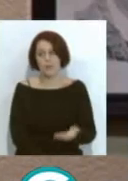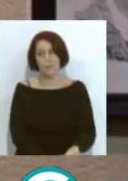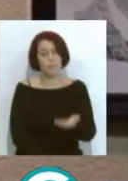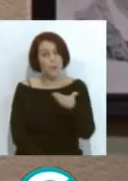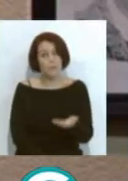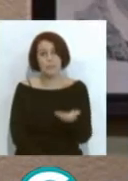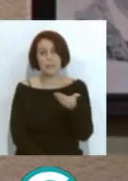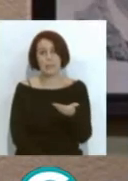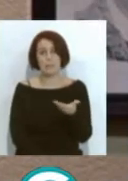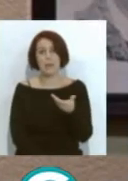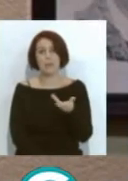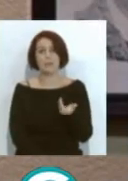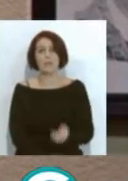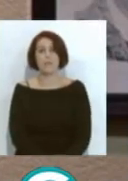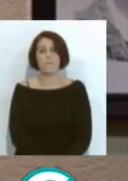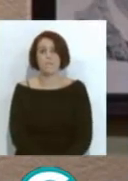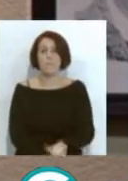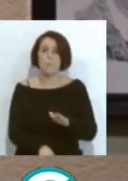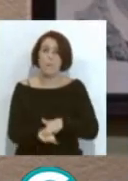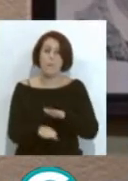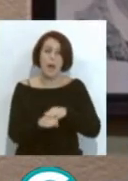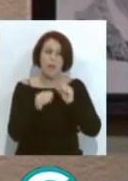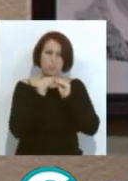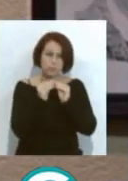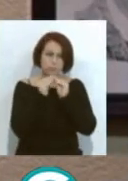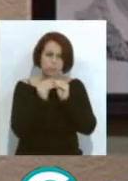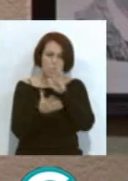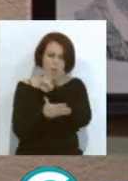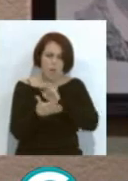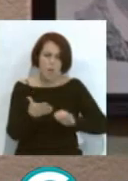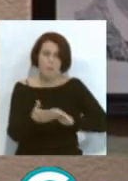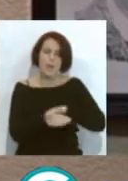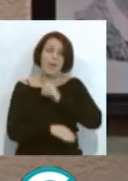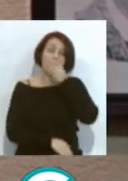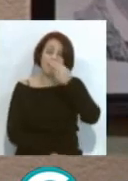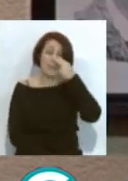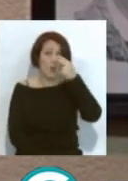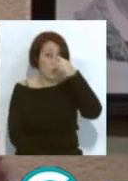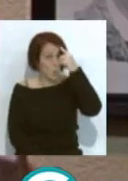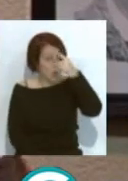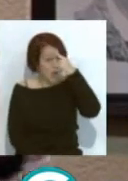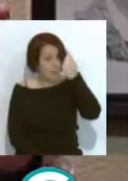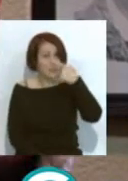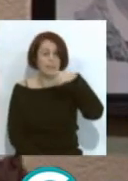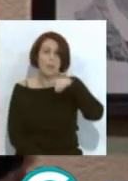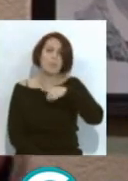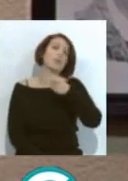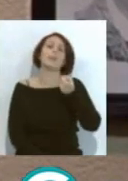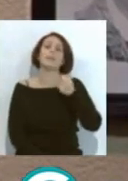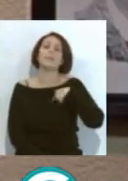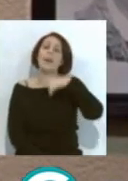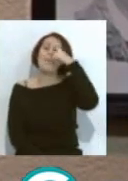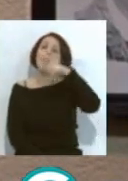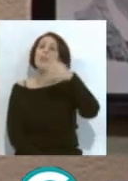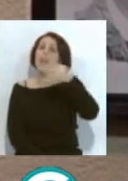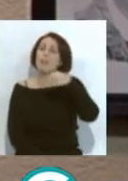Importantísima no solo para elaborar todo el expediente para el bien de interés cultural, sino tienen que saber,